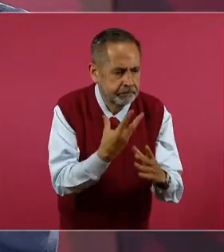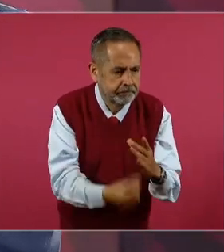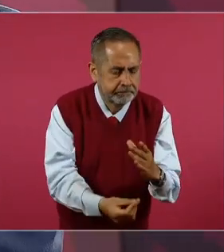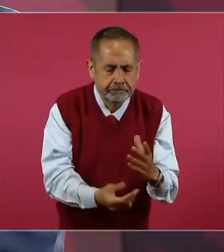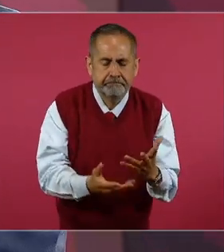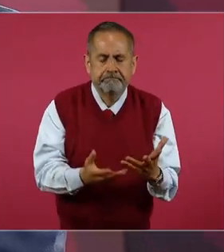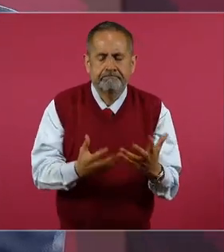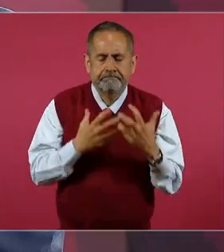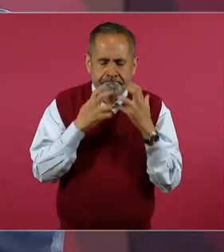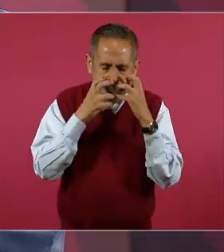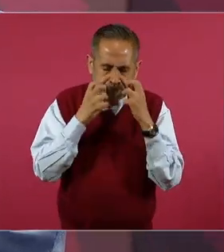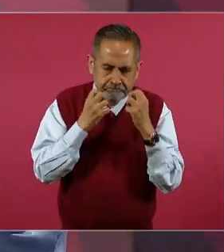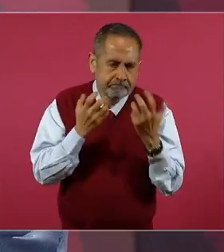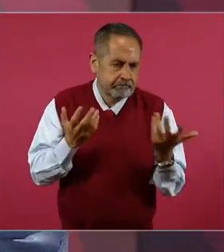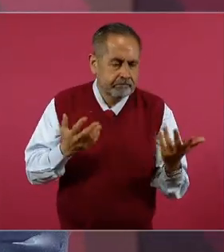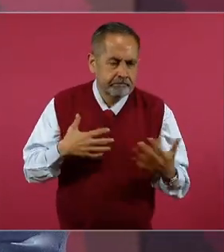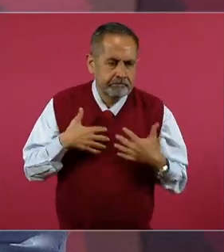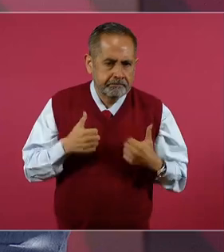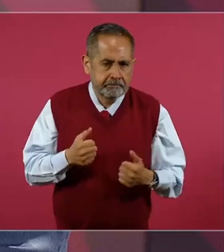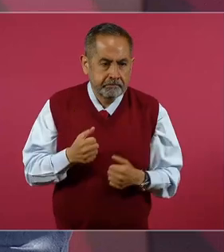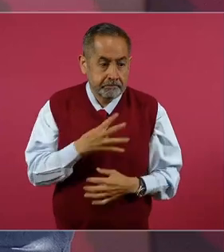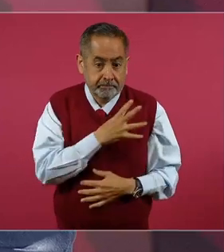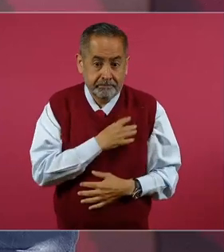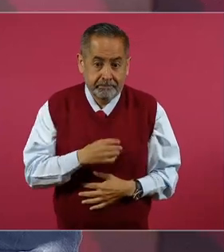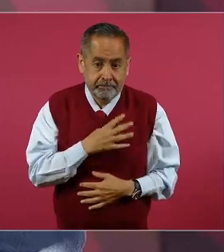más cuando se trata de un hijo.